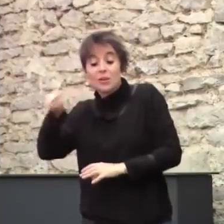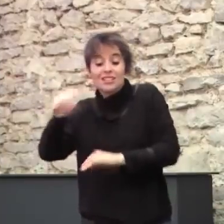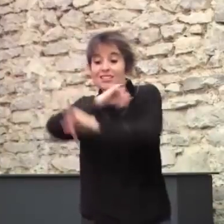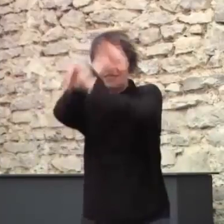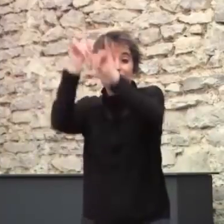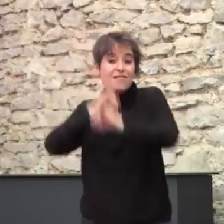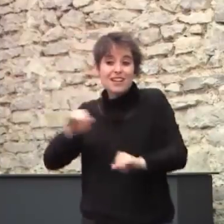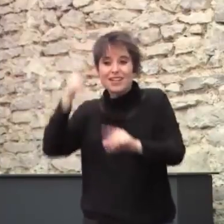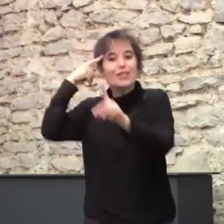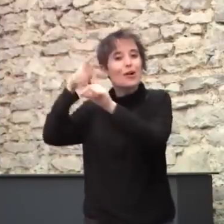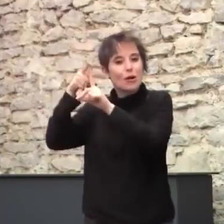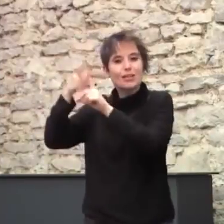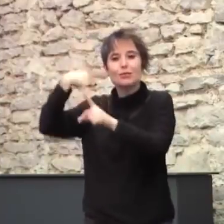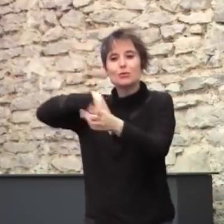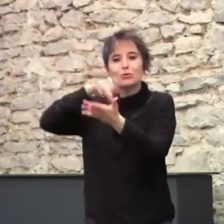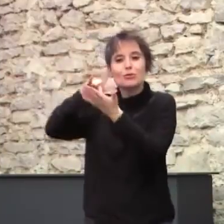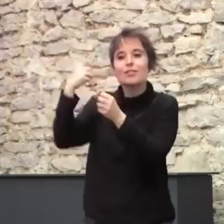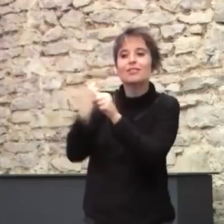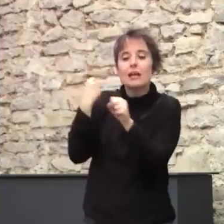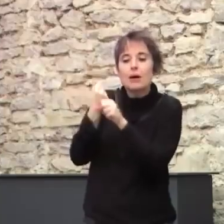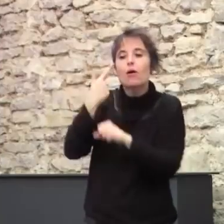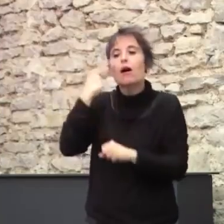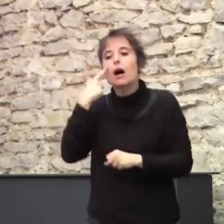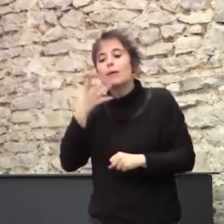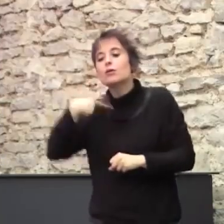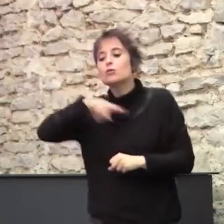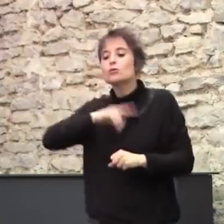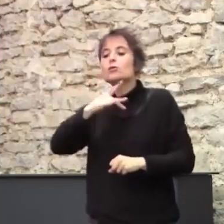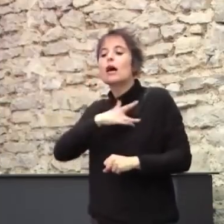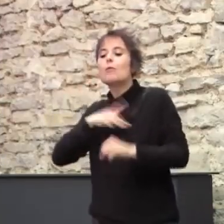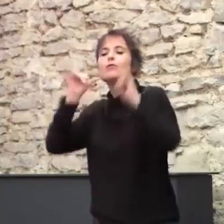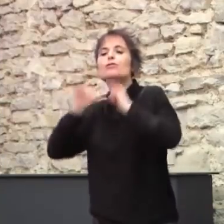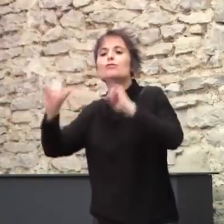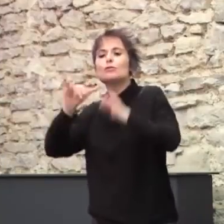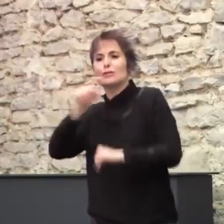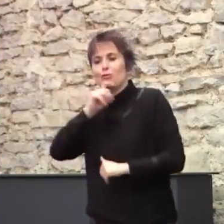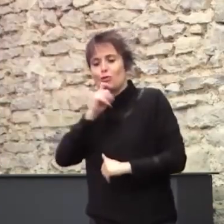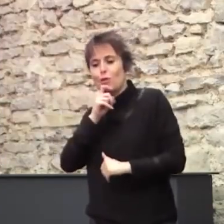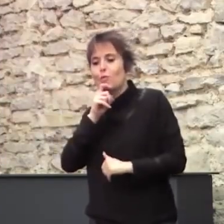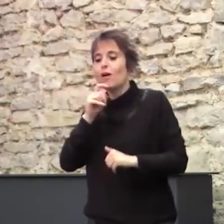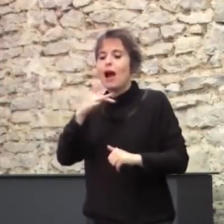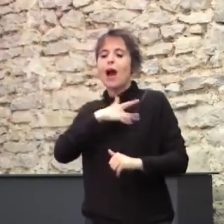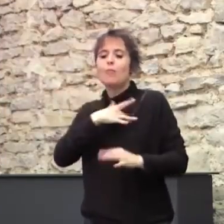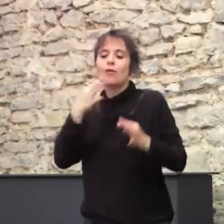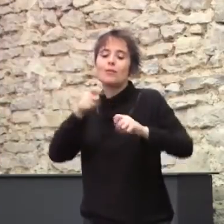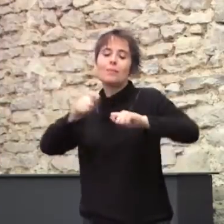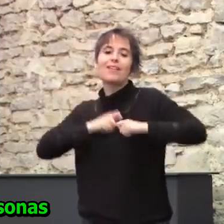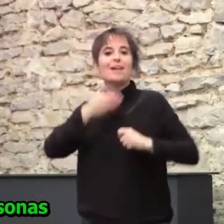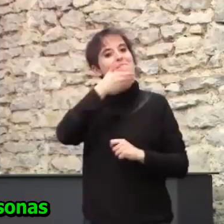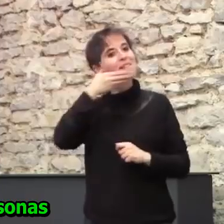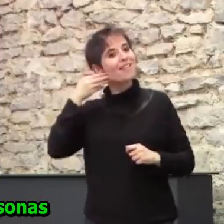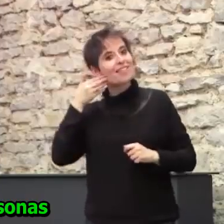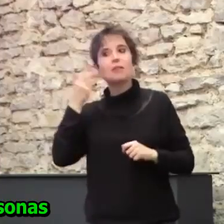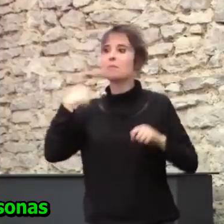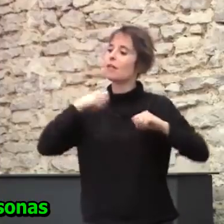cosas con la que yo más trabajo, ¿no? El tema de cómo podemos disfrutar del amor, que el amor tiene que ser algo placentero, tiene que ser algo bonito, que nos